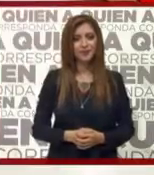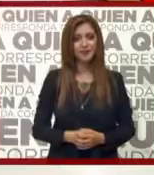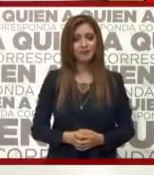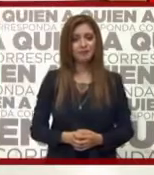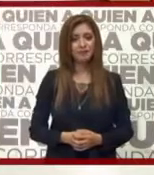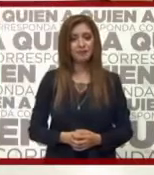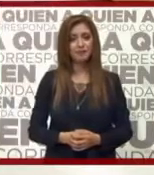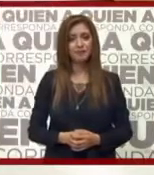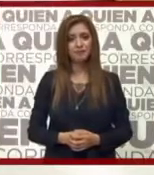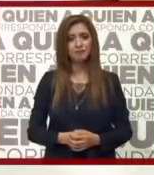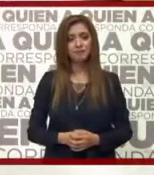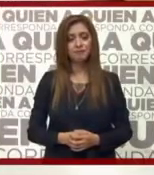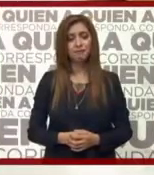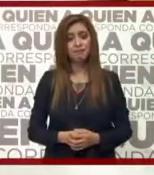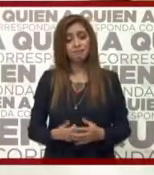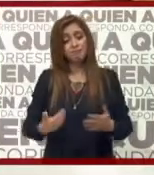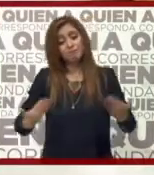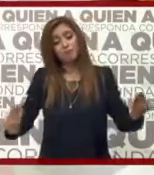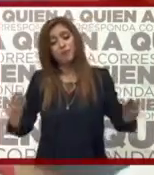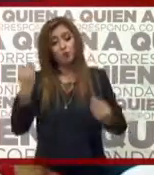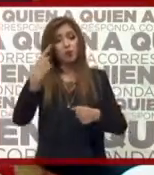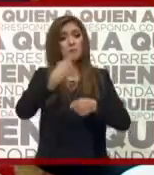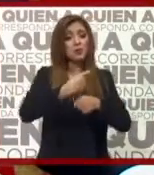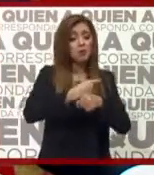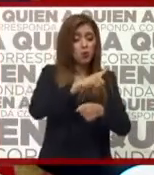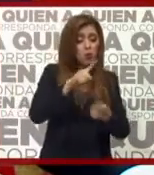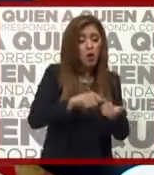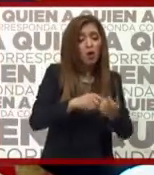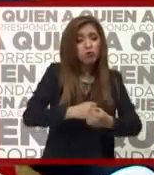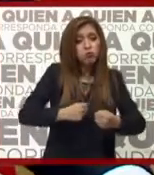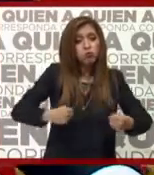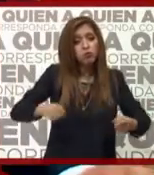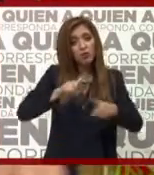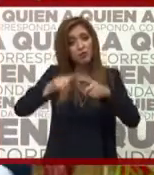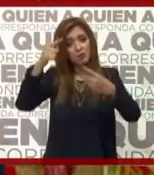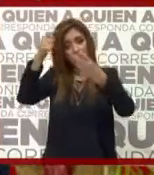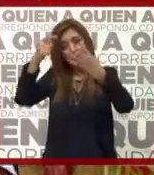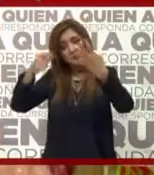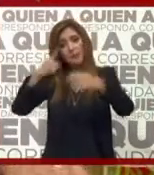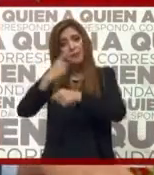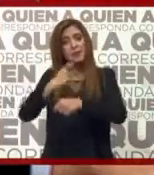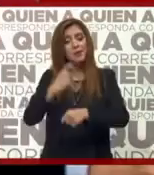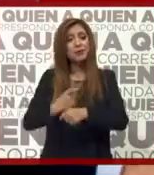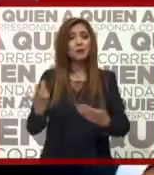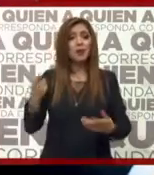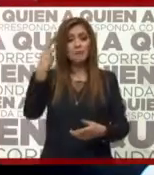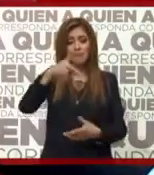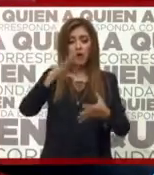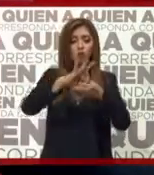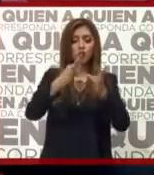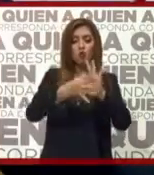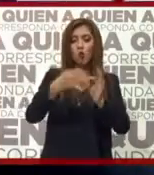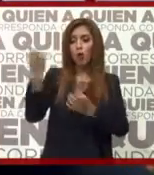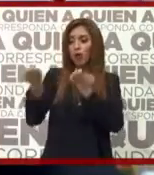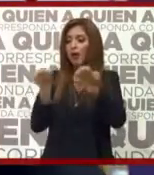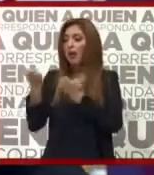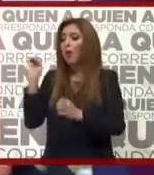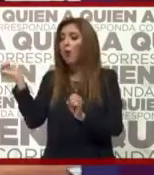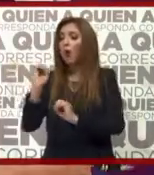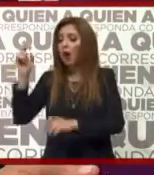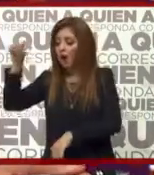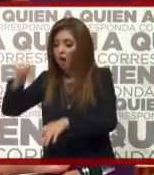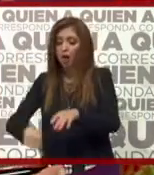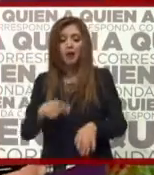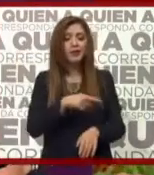bueno tenemos muchos primeros lugares en la obesidad hombre qué bonito en olimpiada nuevo pero bien eso sí a ver